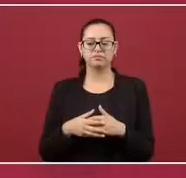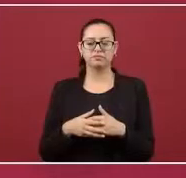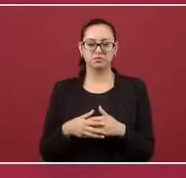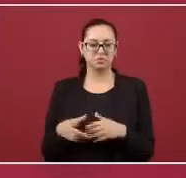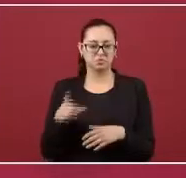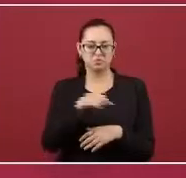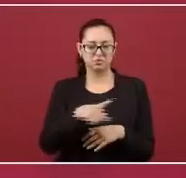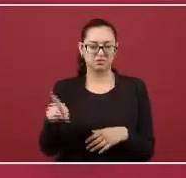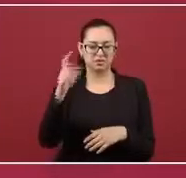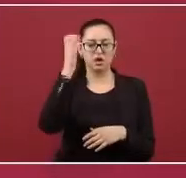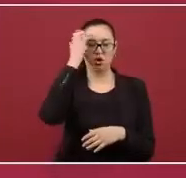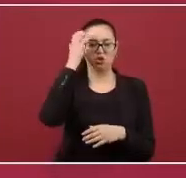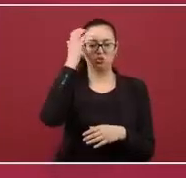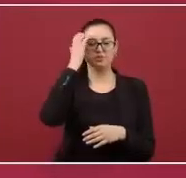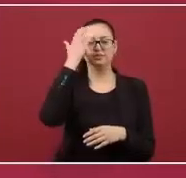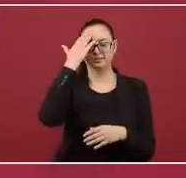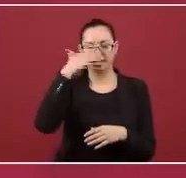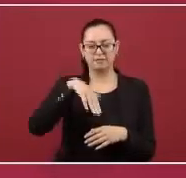conocida,